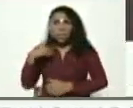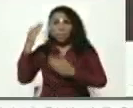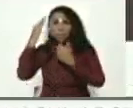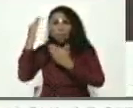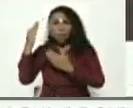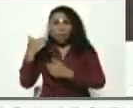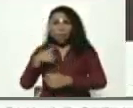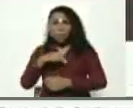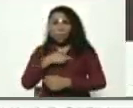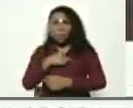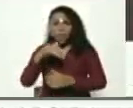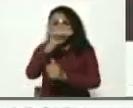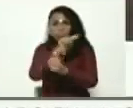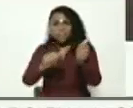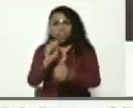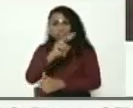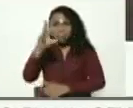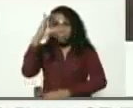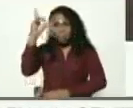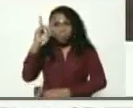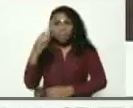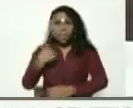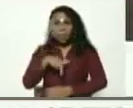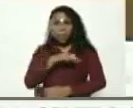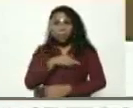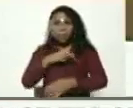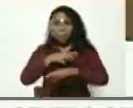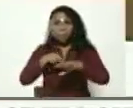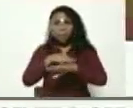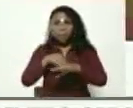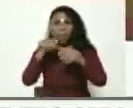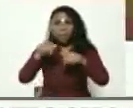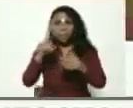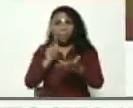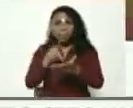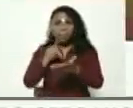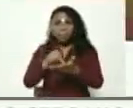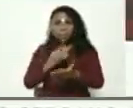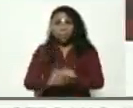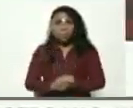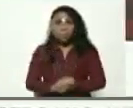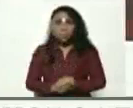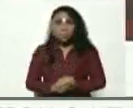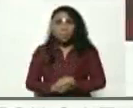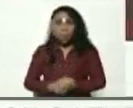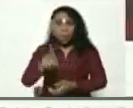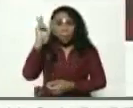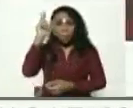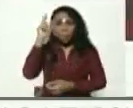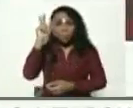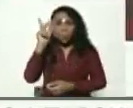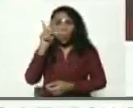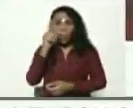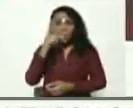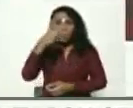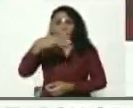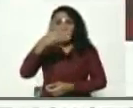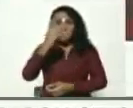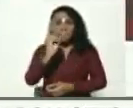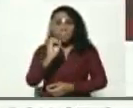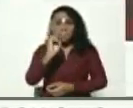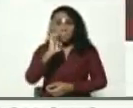nuestra vicepresidenta Delcy Rodríguez, a nuestros ministros aquí presentes, al profesor Pedro Calzadilla, al